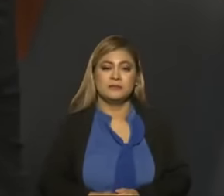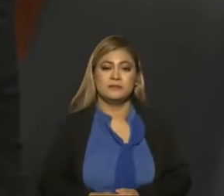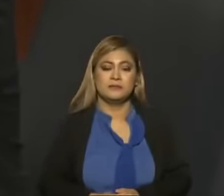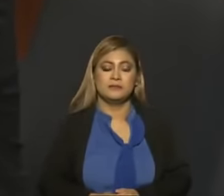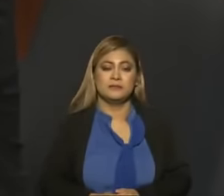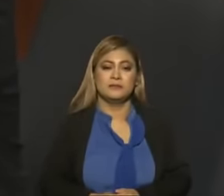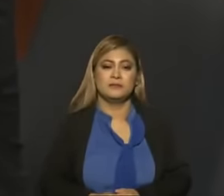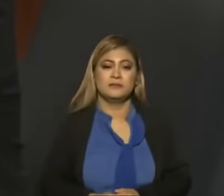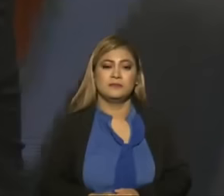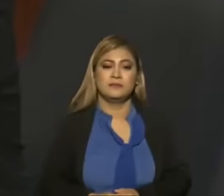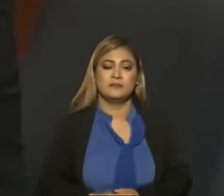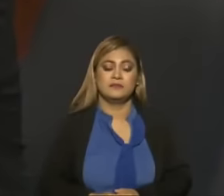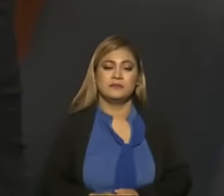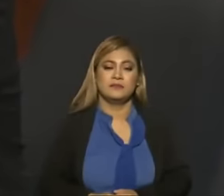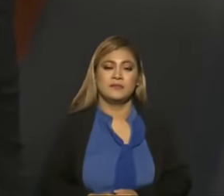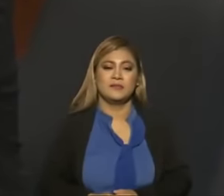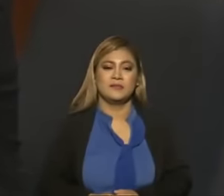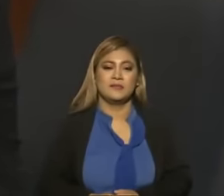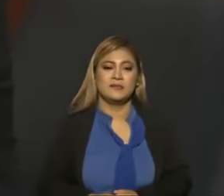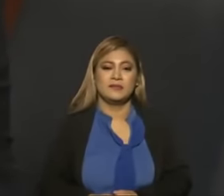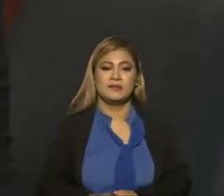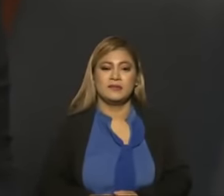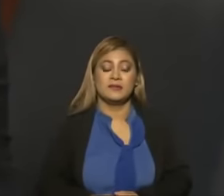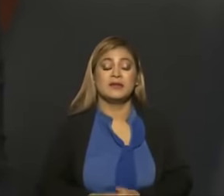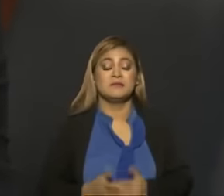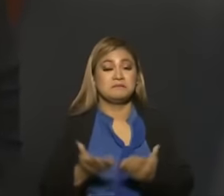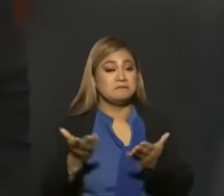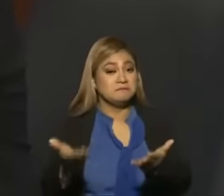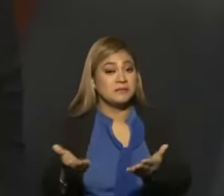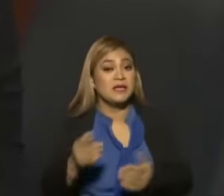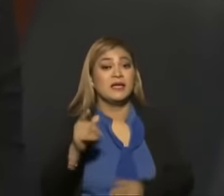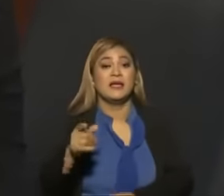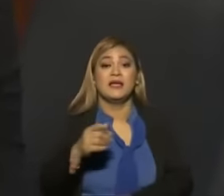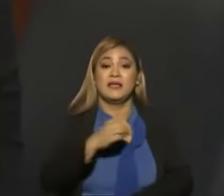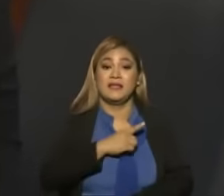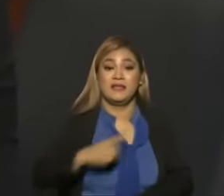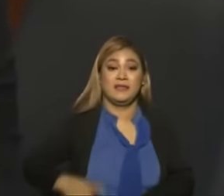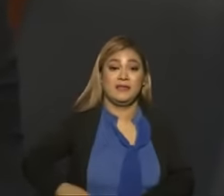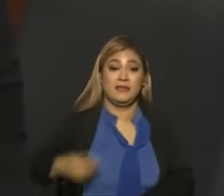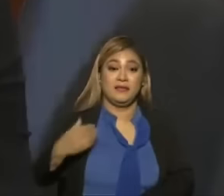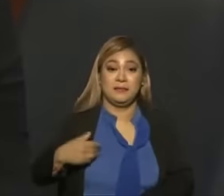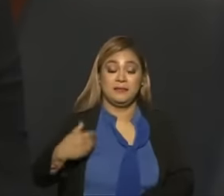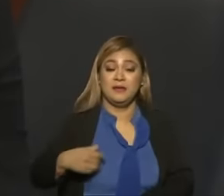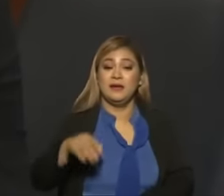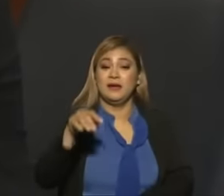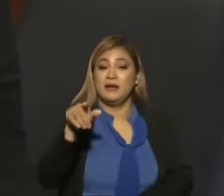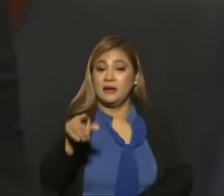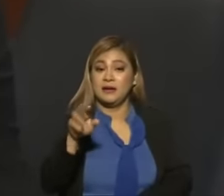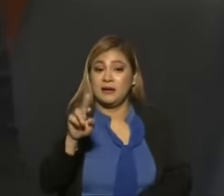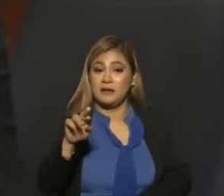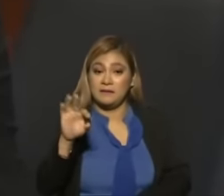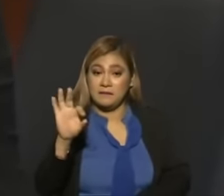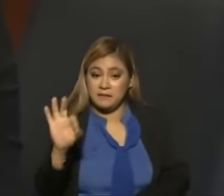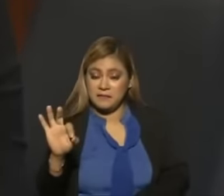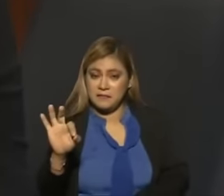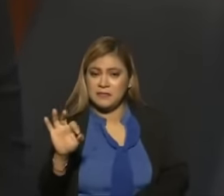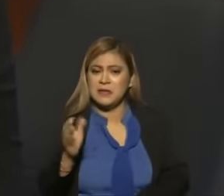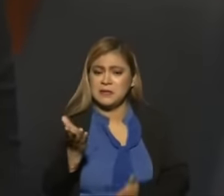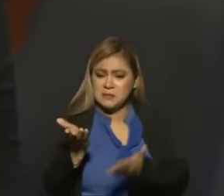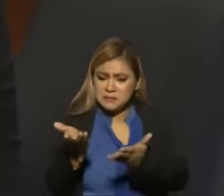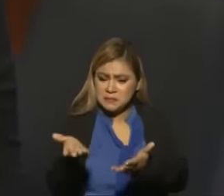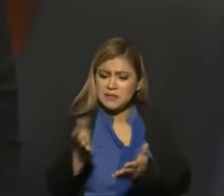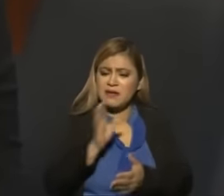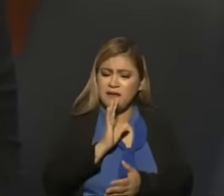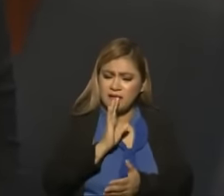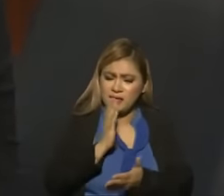interrumpe, presidente. Y mi consulta va al aire, ya que sé que en el tercer debate